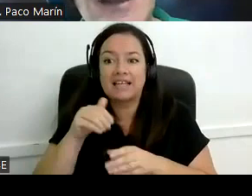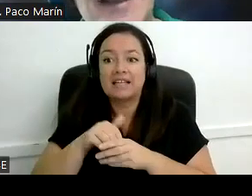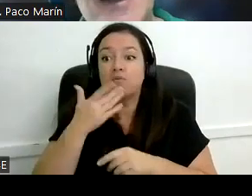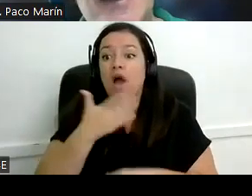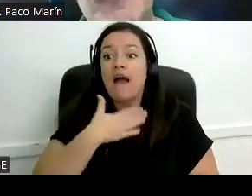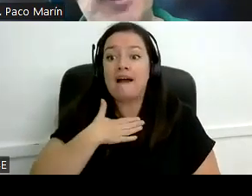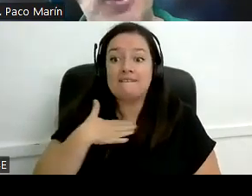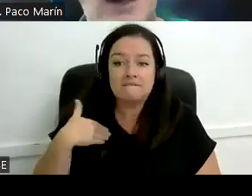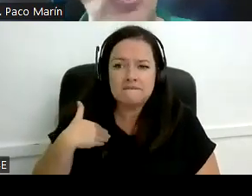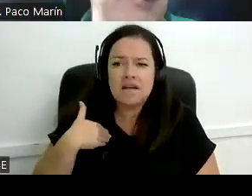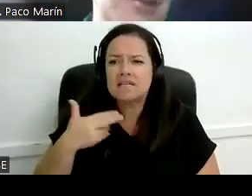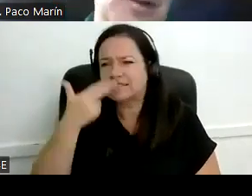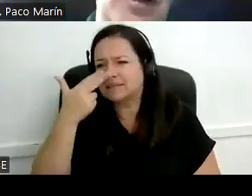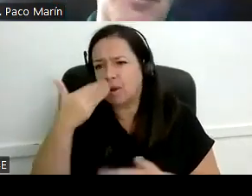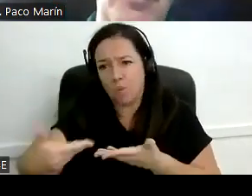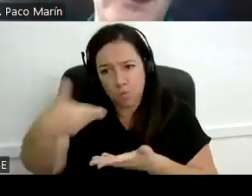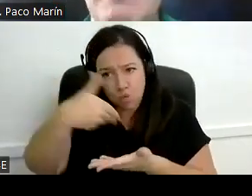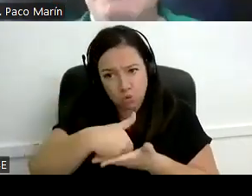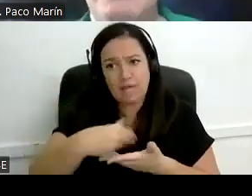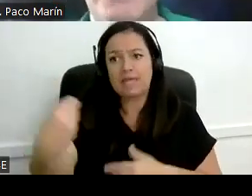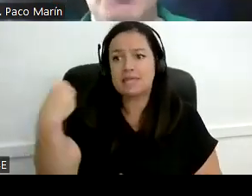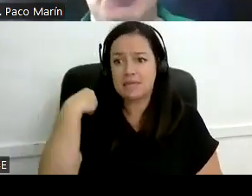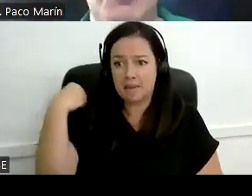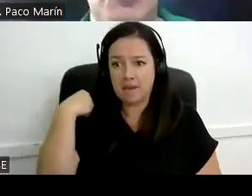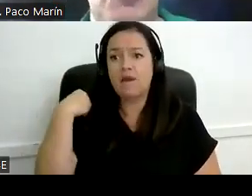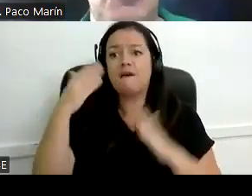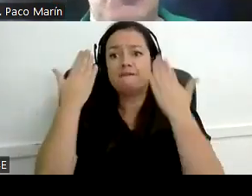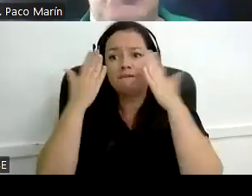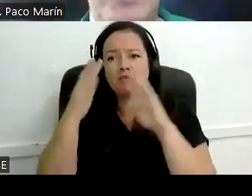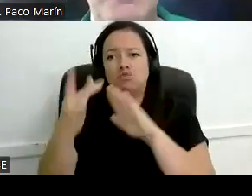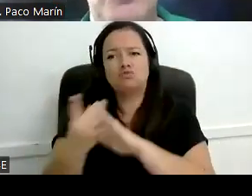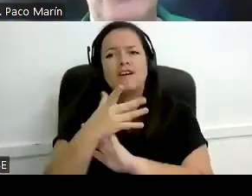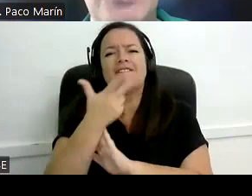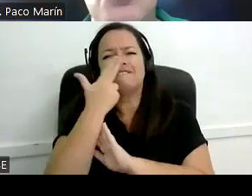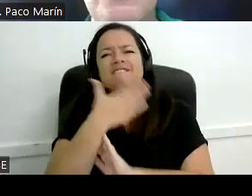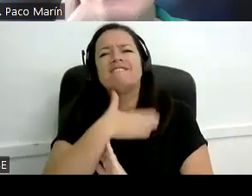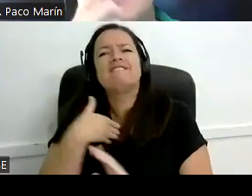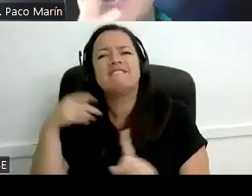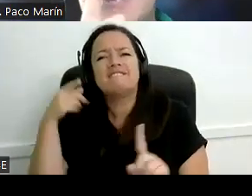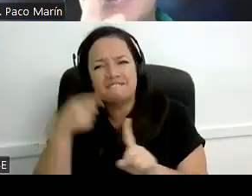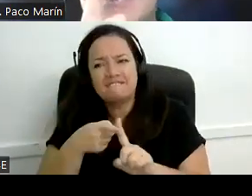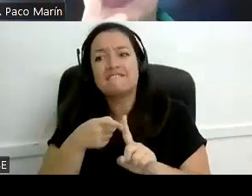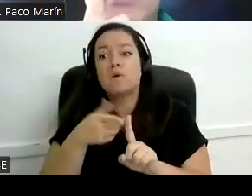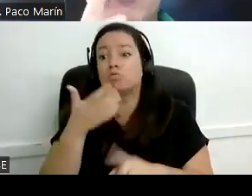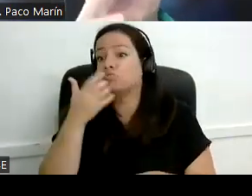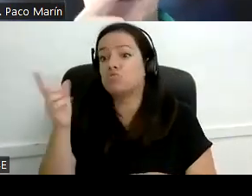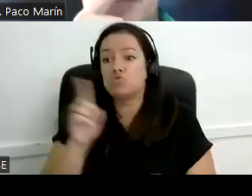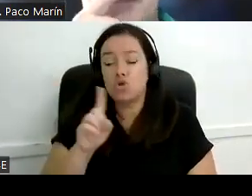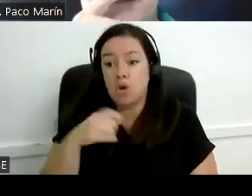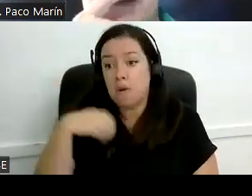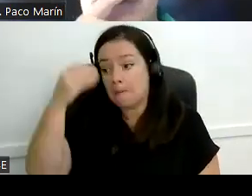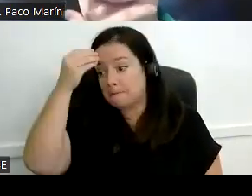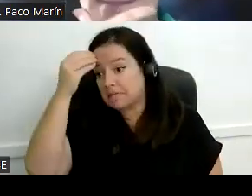queréis proponer algún tema, si me lo queréis proponer a través del Facebook, lo haremos. Si no, yo tenía